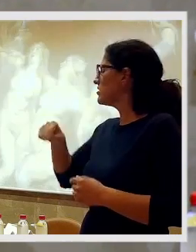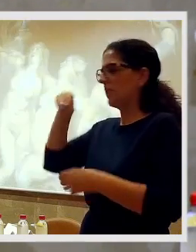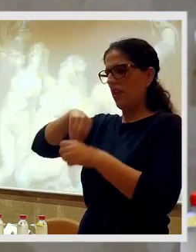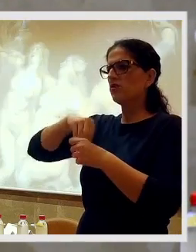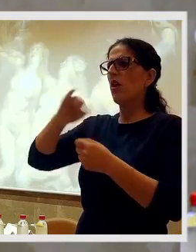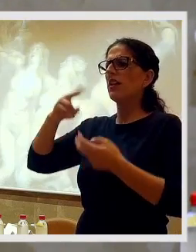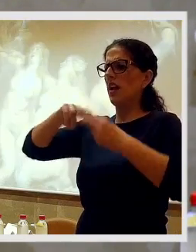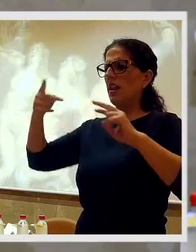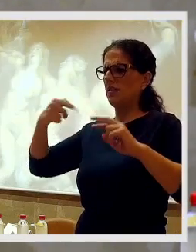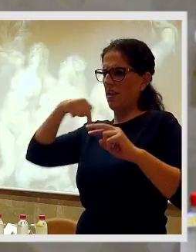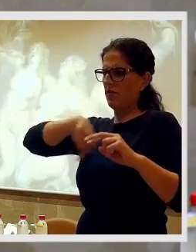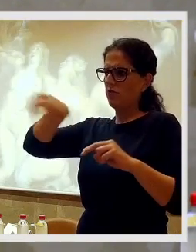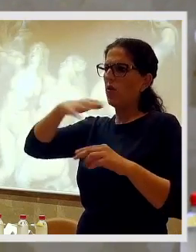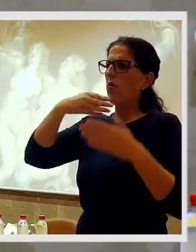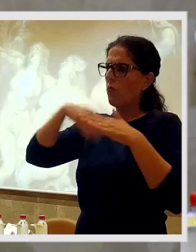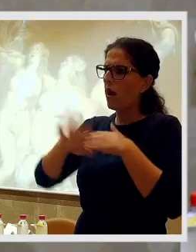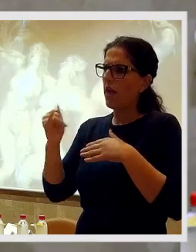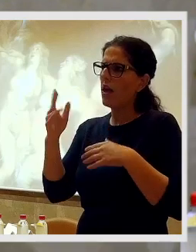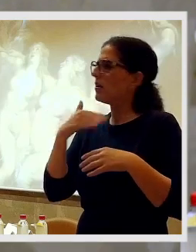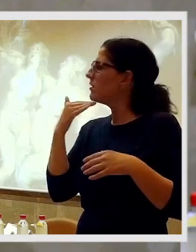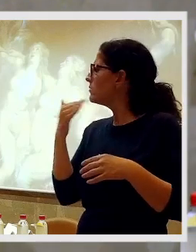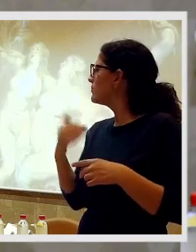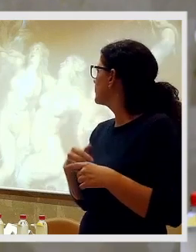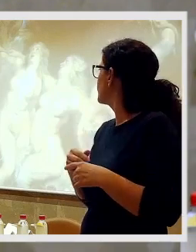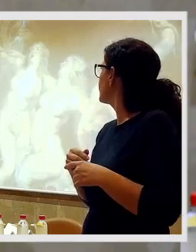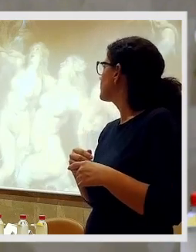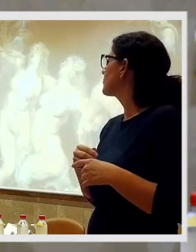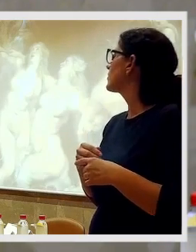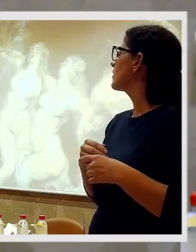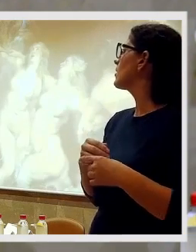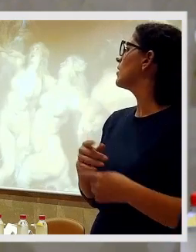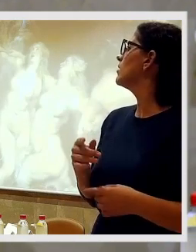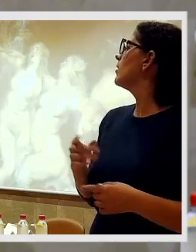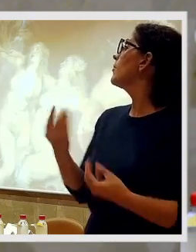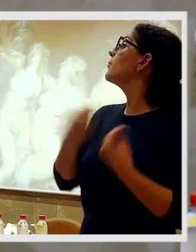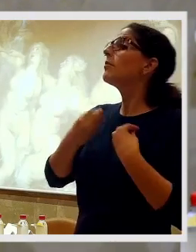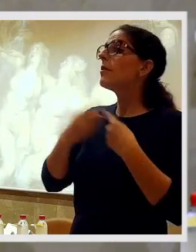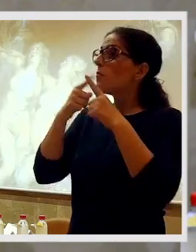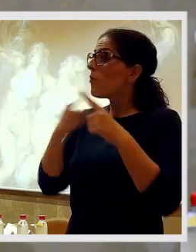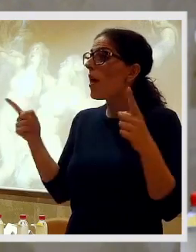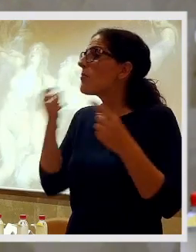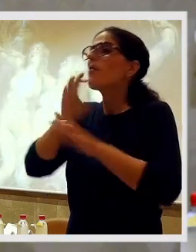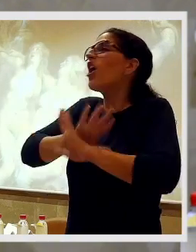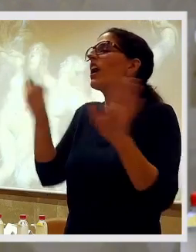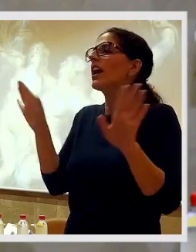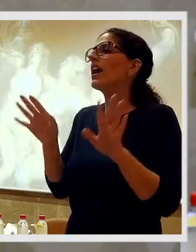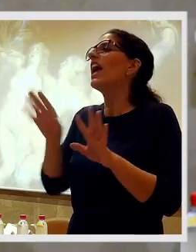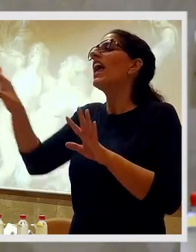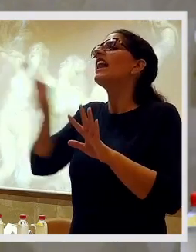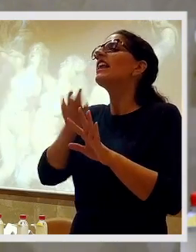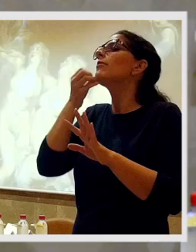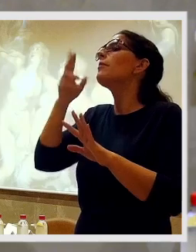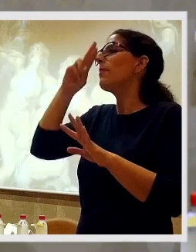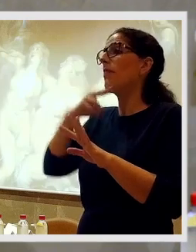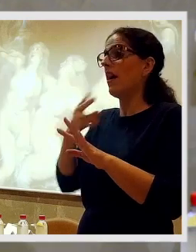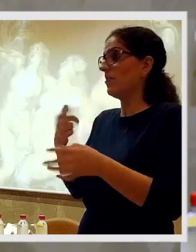genética importantísima, hasta el punto que podemos decir que para vivir muchos años lo mejor que podríamos hacer es elegir bien a nuestros padres.